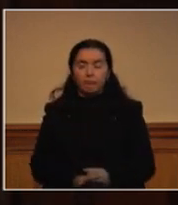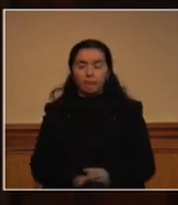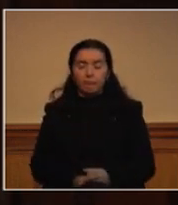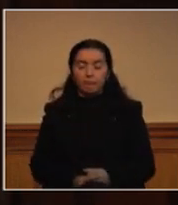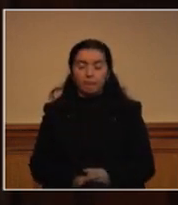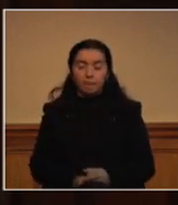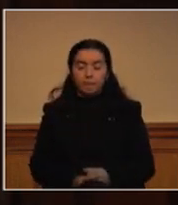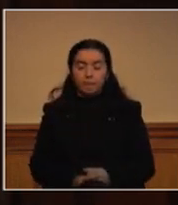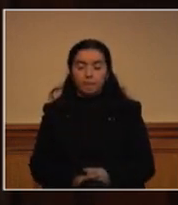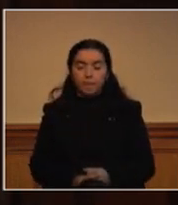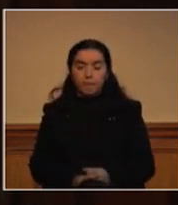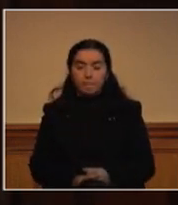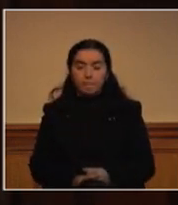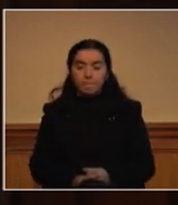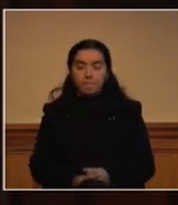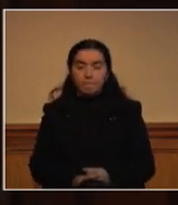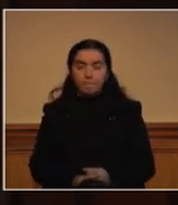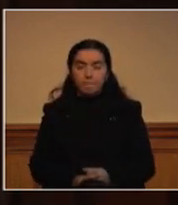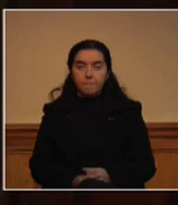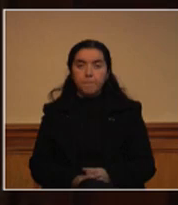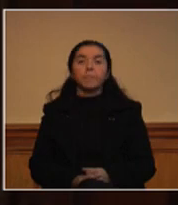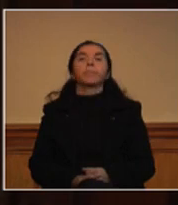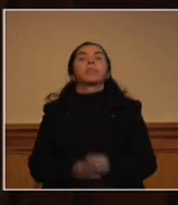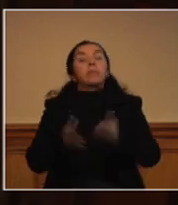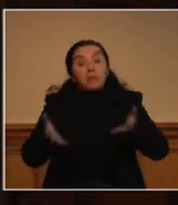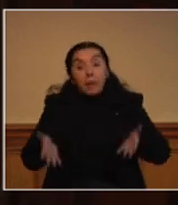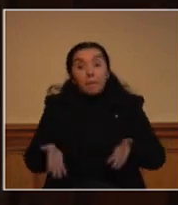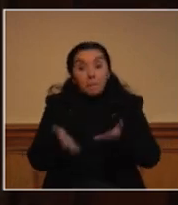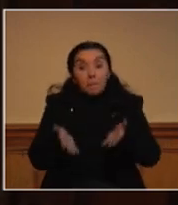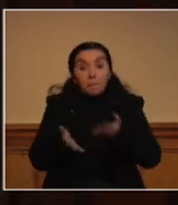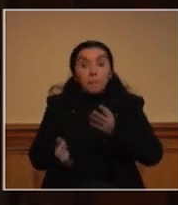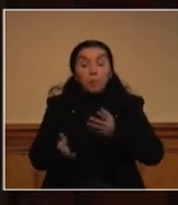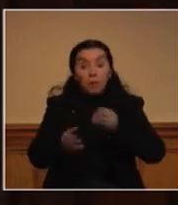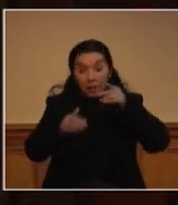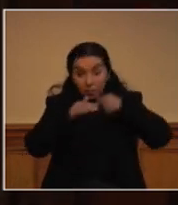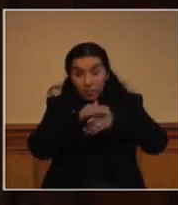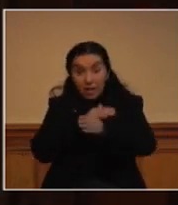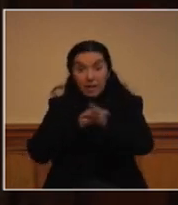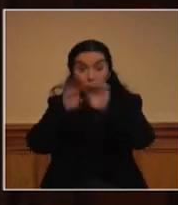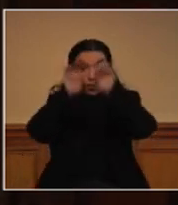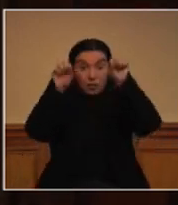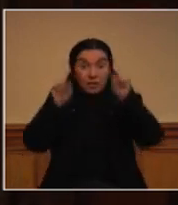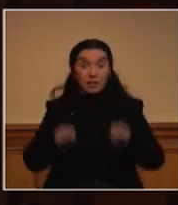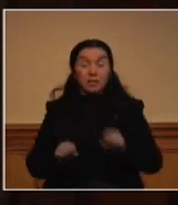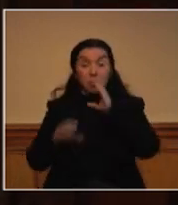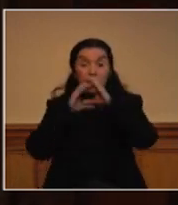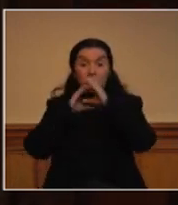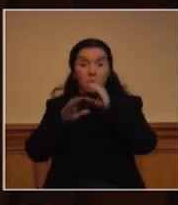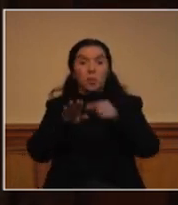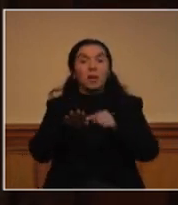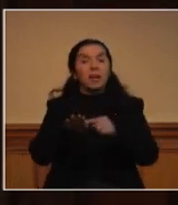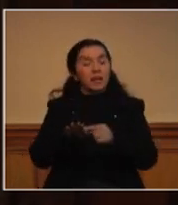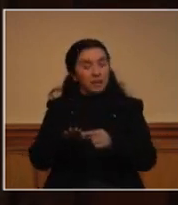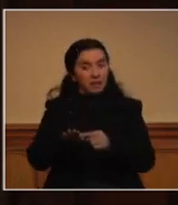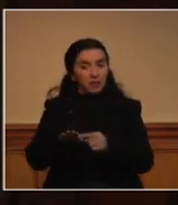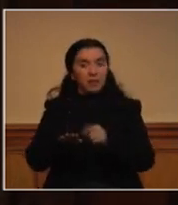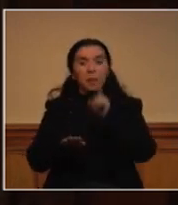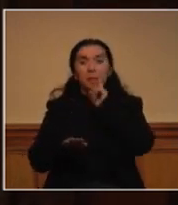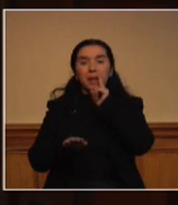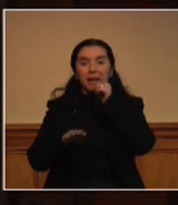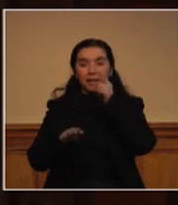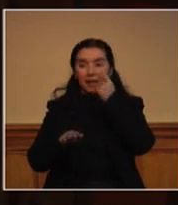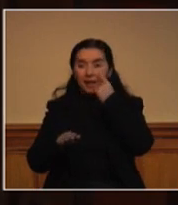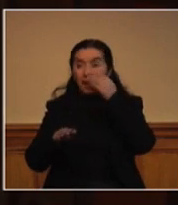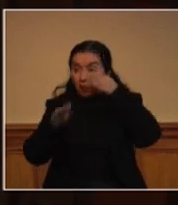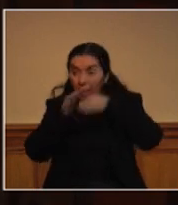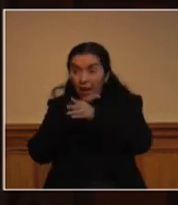Y la obligación de promover el acceso a los sistemas de comunicación y tecnología para poder tener acceso al